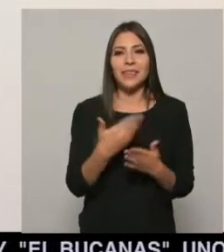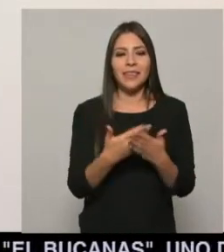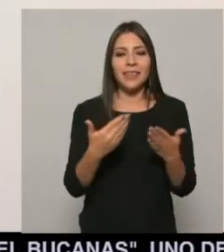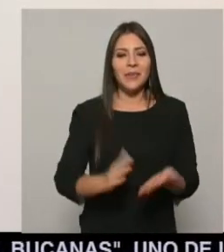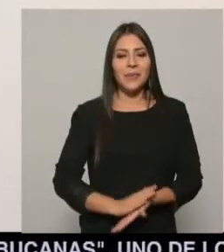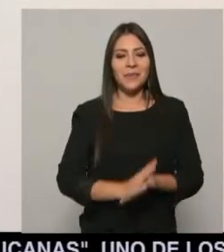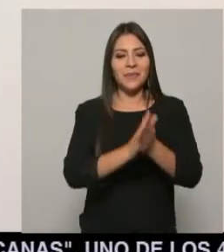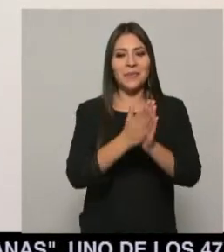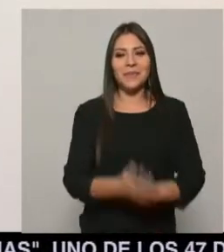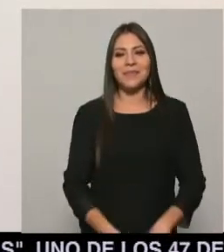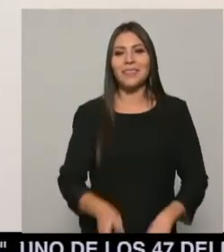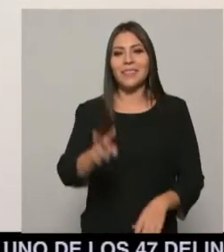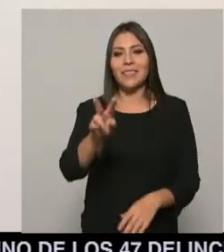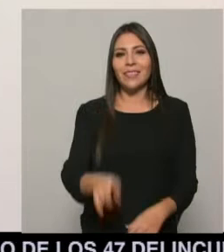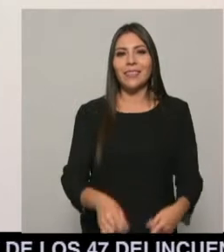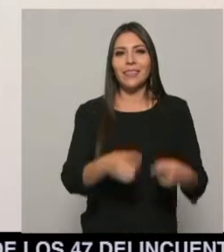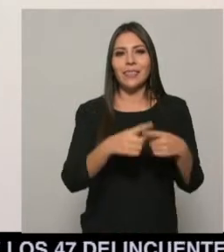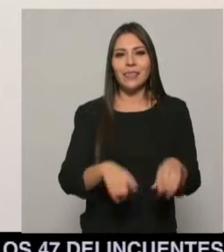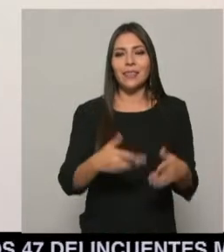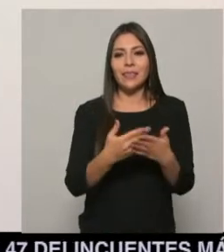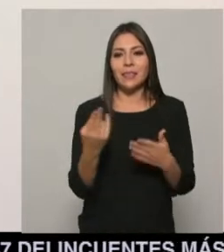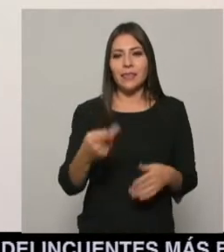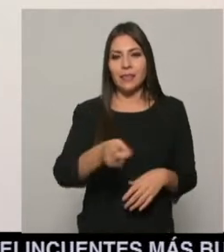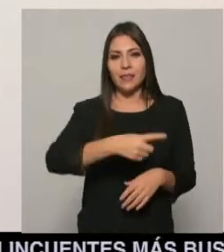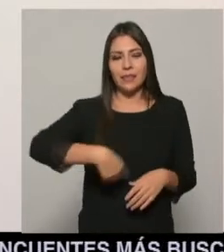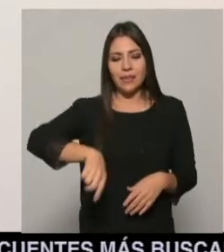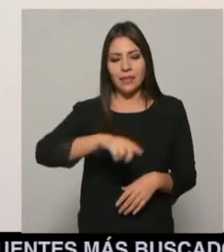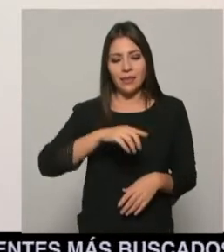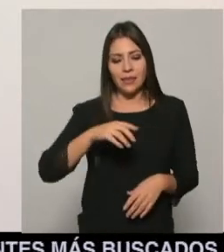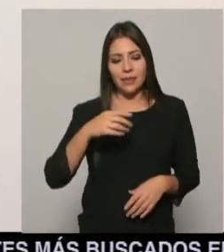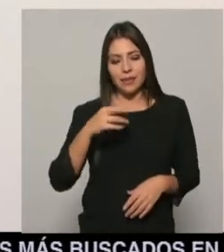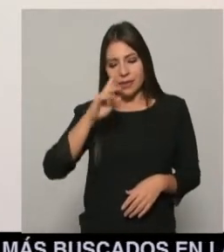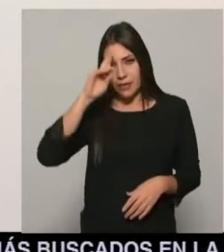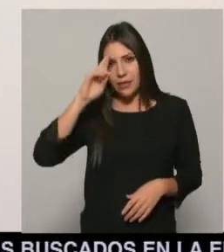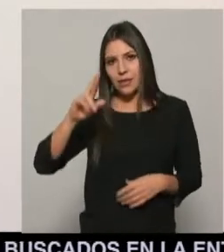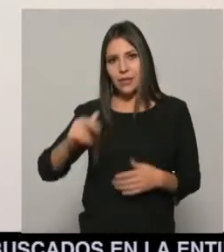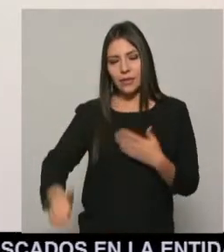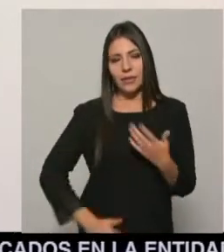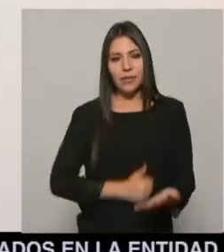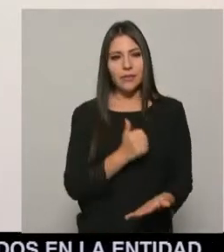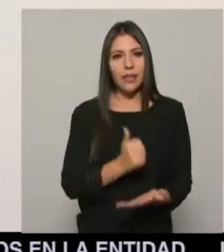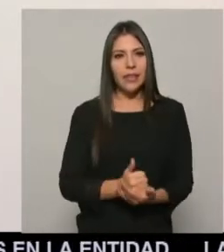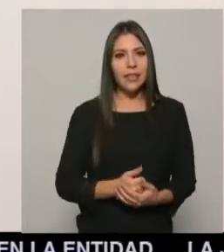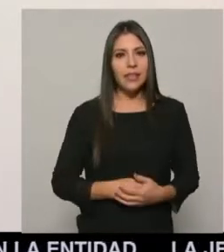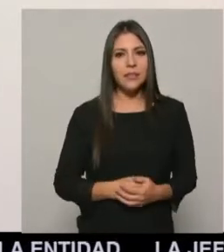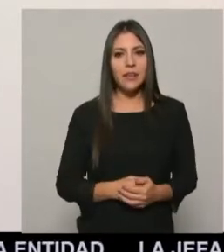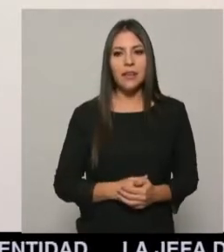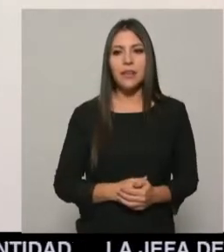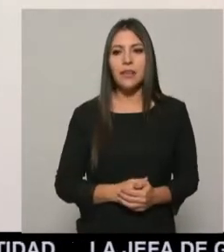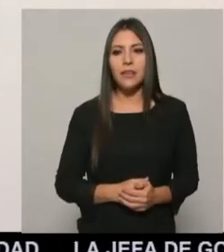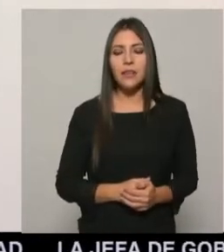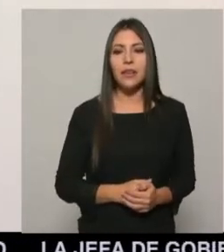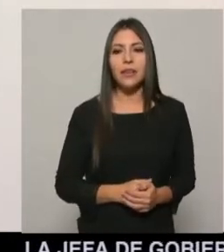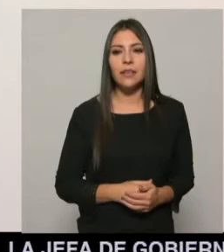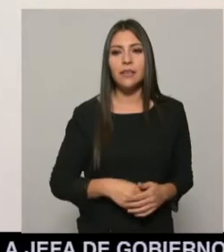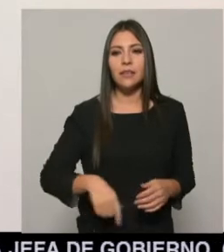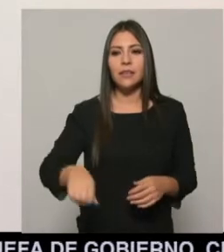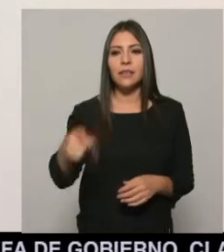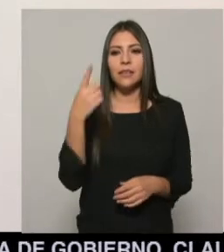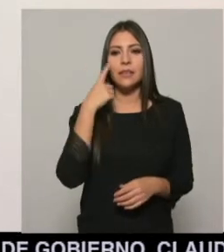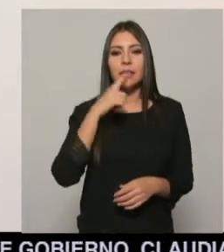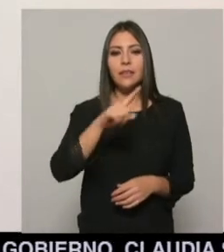muy objetivos, muy cuidadosos y respetuosos con los ciudadanos. Me preocupa ver que el ejercicio del presupuesto no se ha dado de